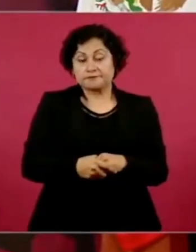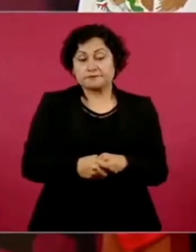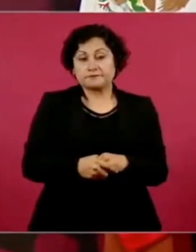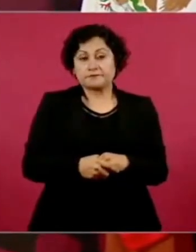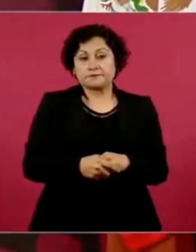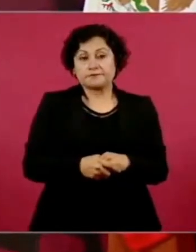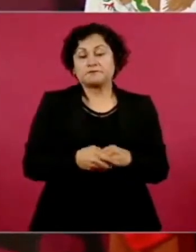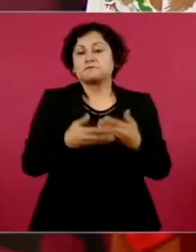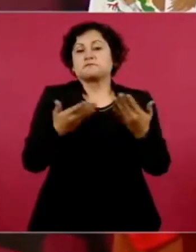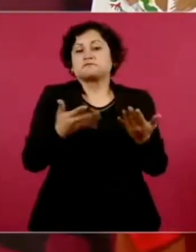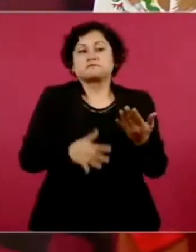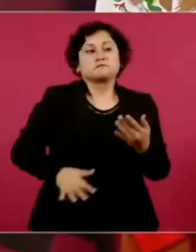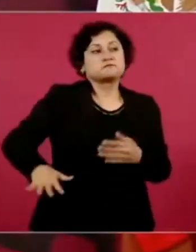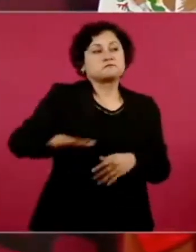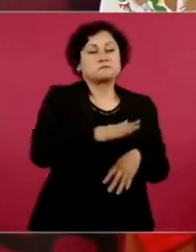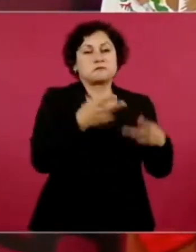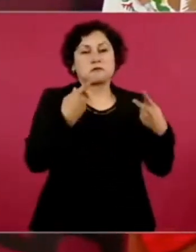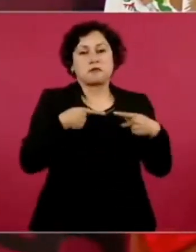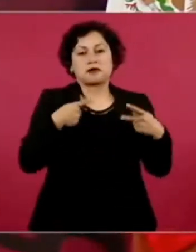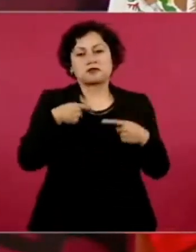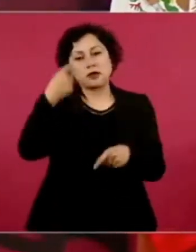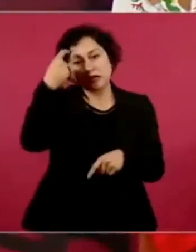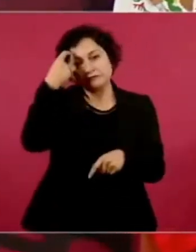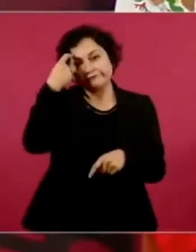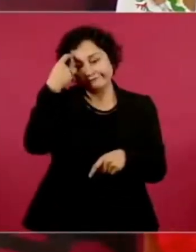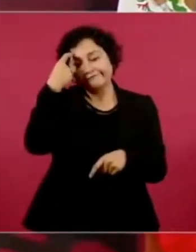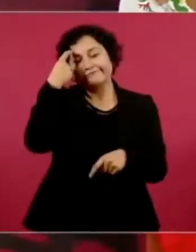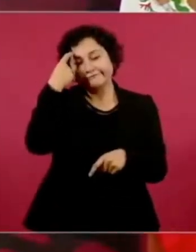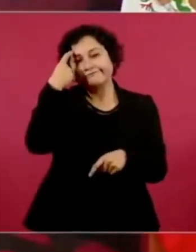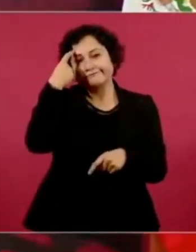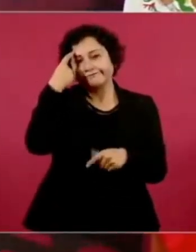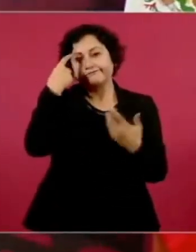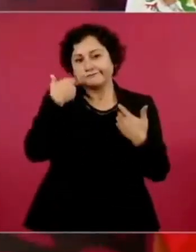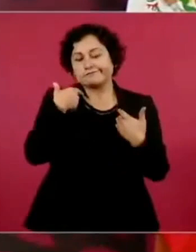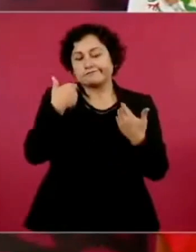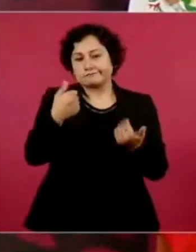la gente está muy consciente y